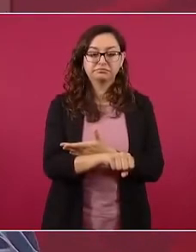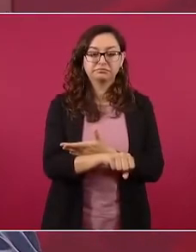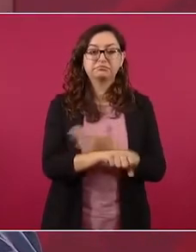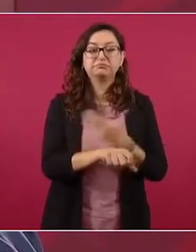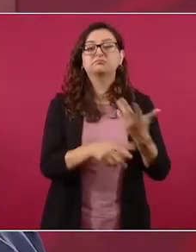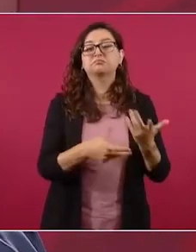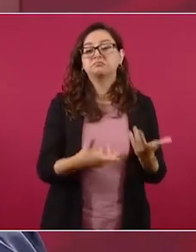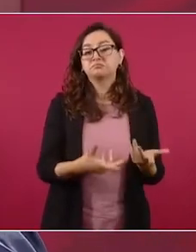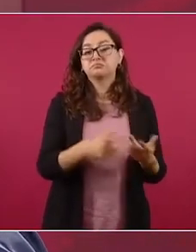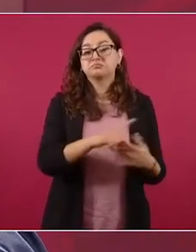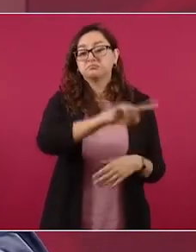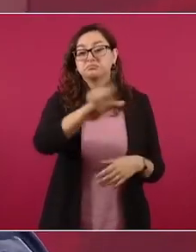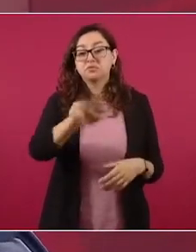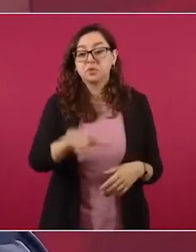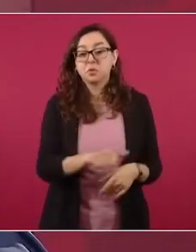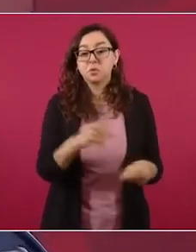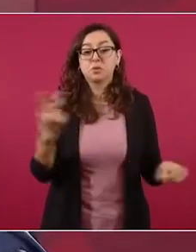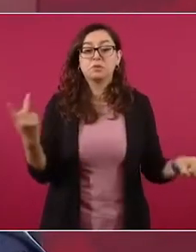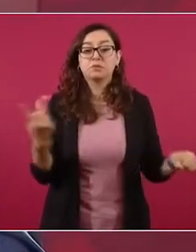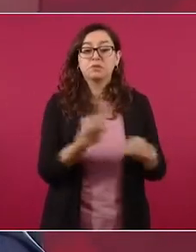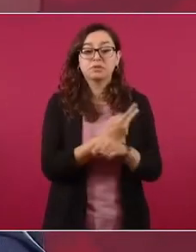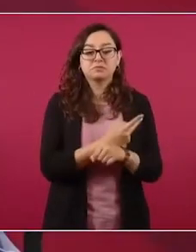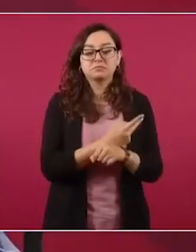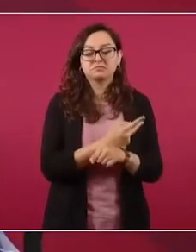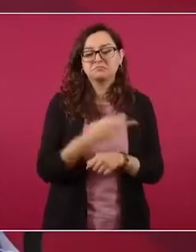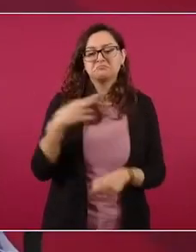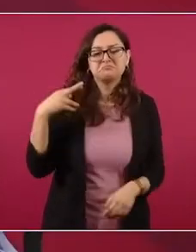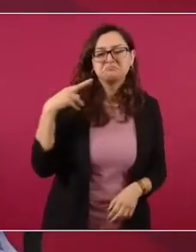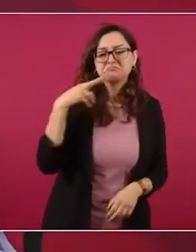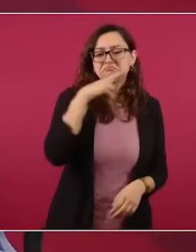había como una puerta giratoria.